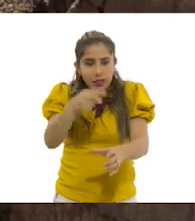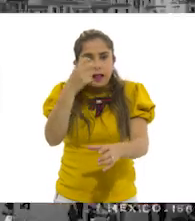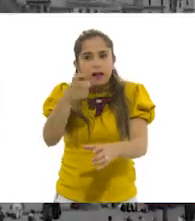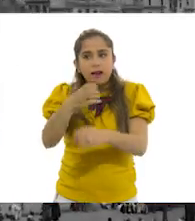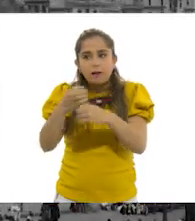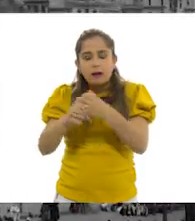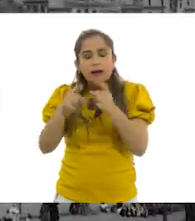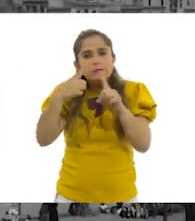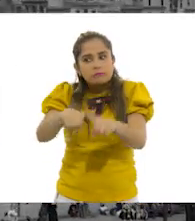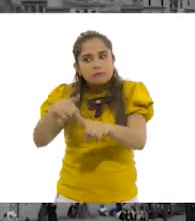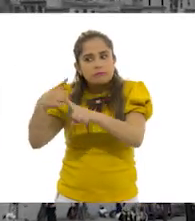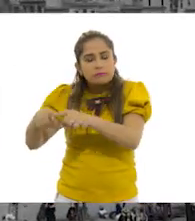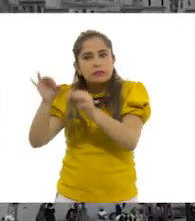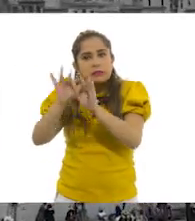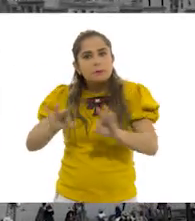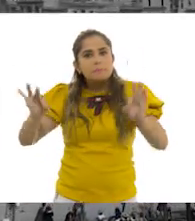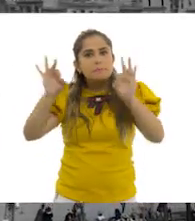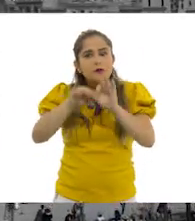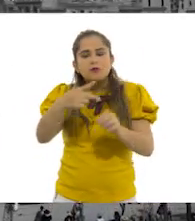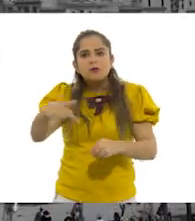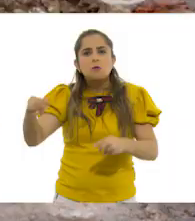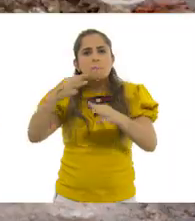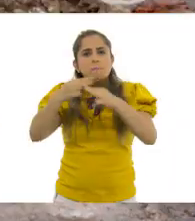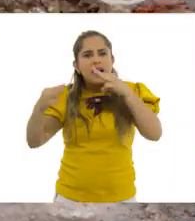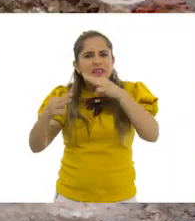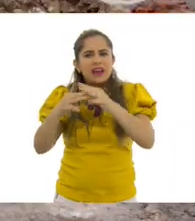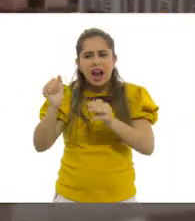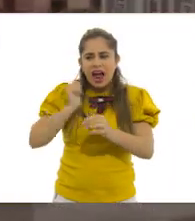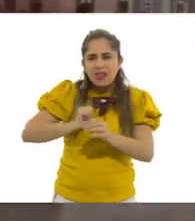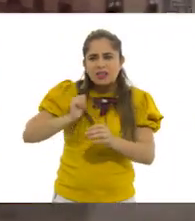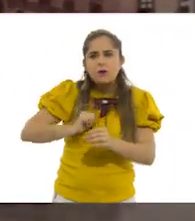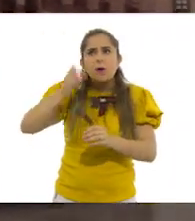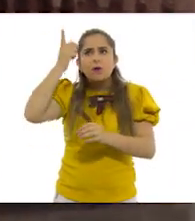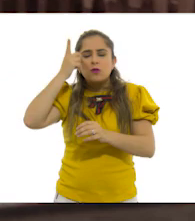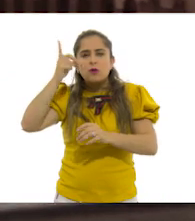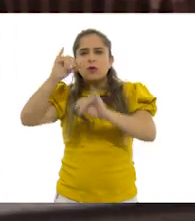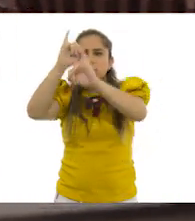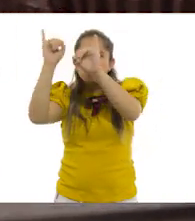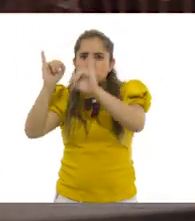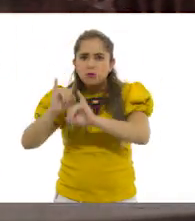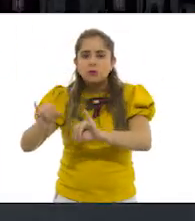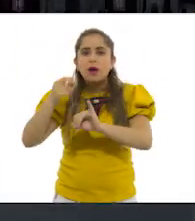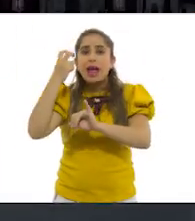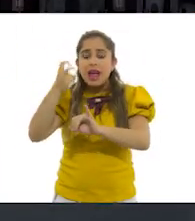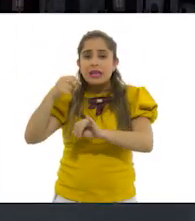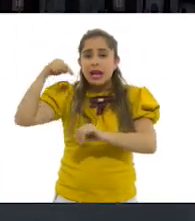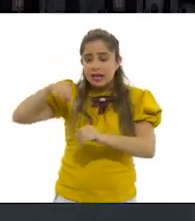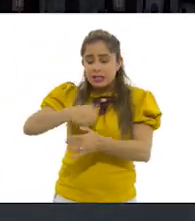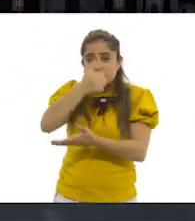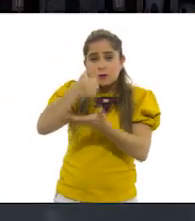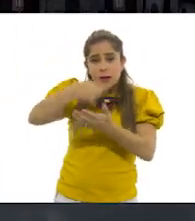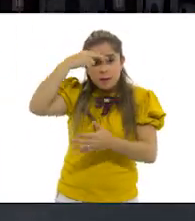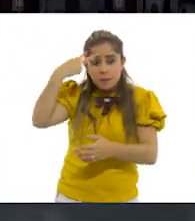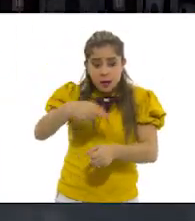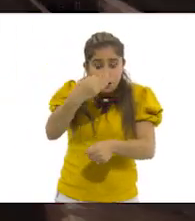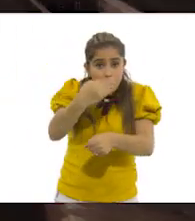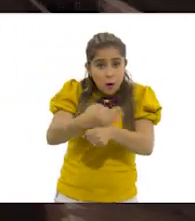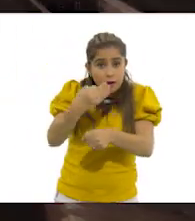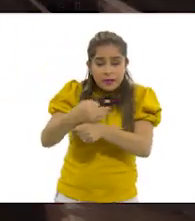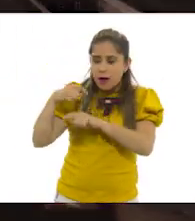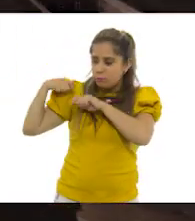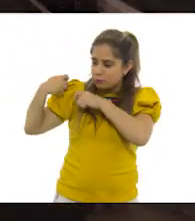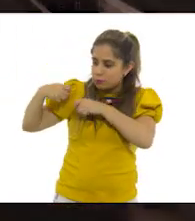Nos revela con sus formas, sus materiales y su mística quiénes somos los habitantes del Valle del Anáhuac.